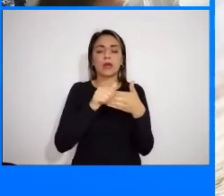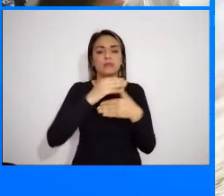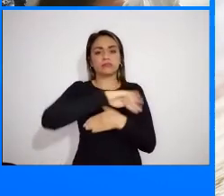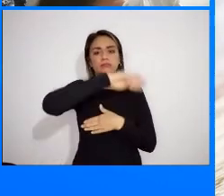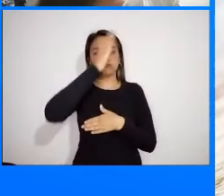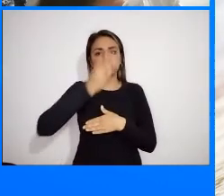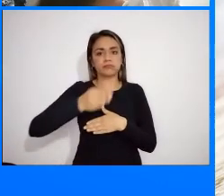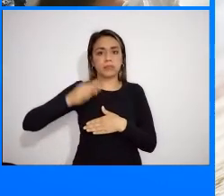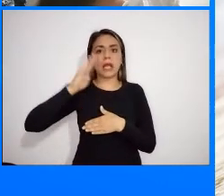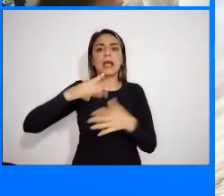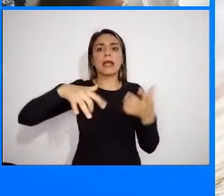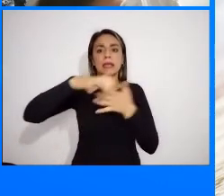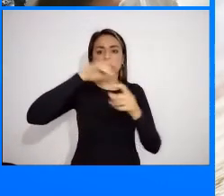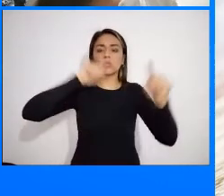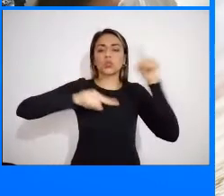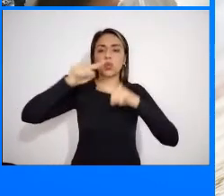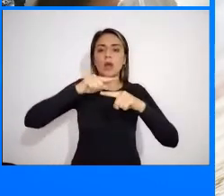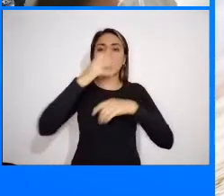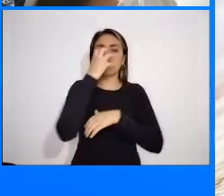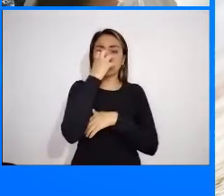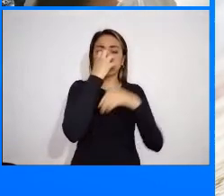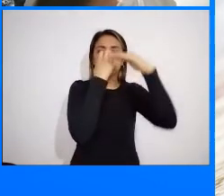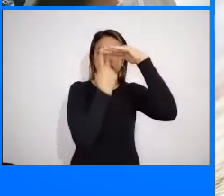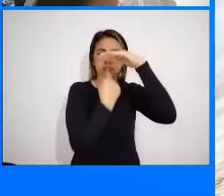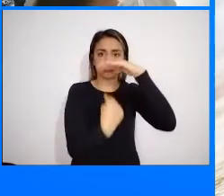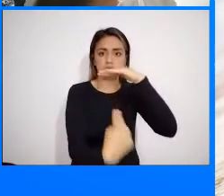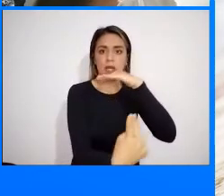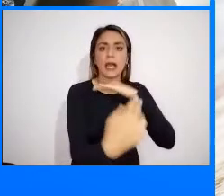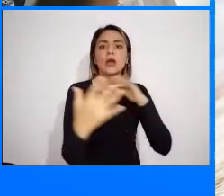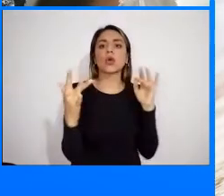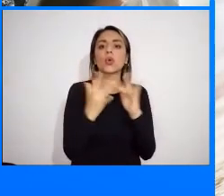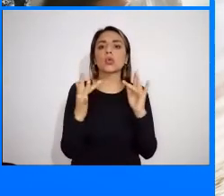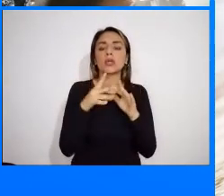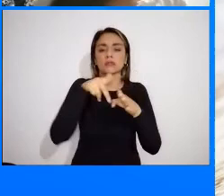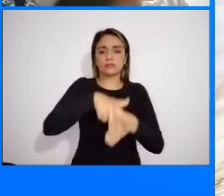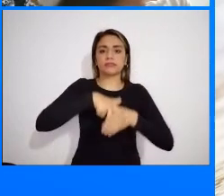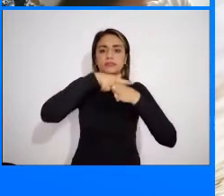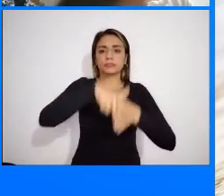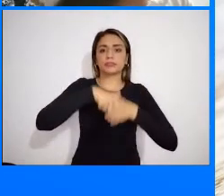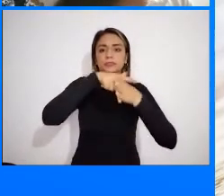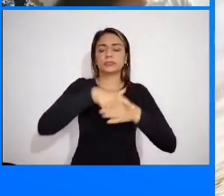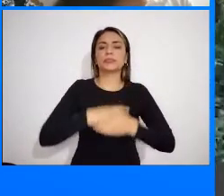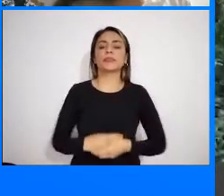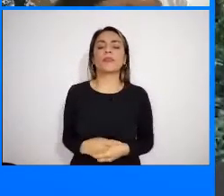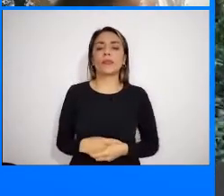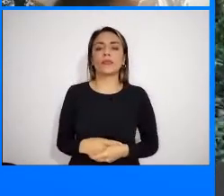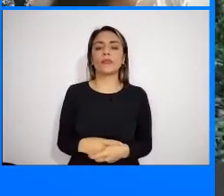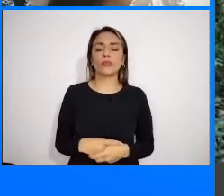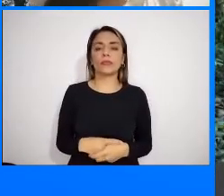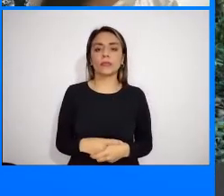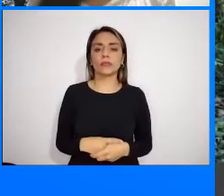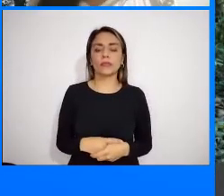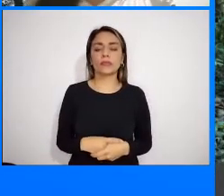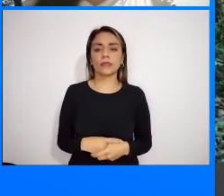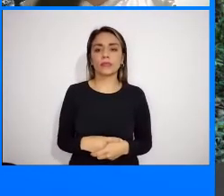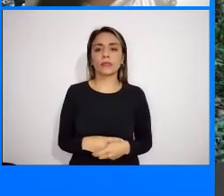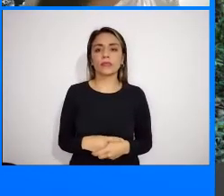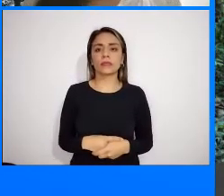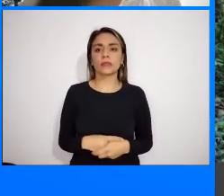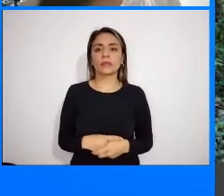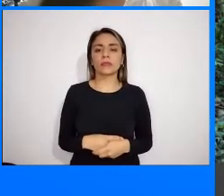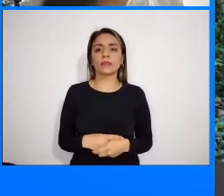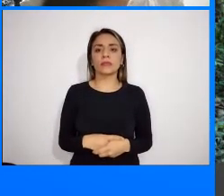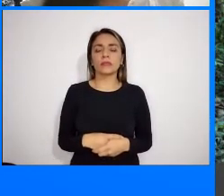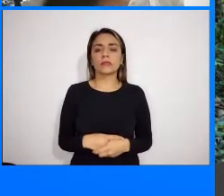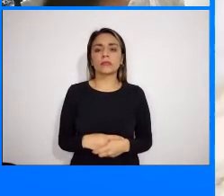recorridos ecoturísticos, buceo a pulmón y con tanque, y para cabalgata. Entonces,